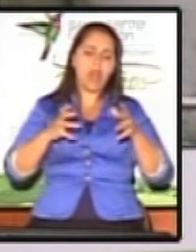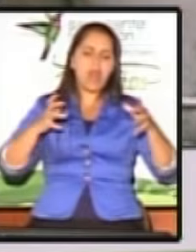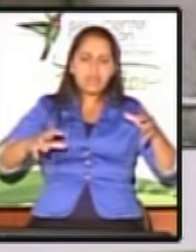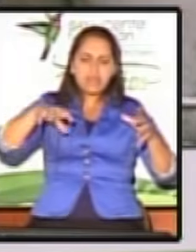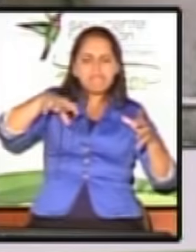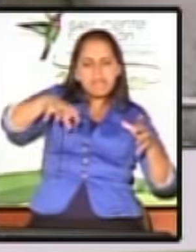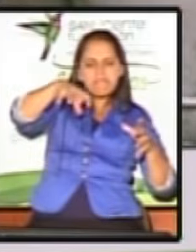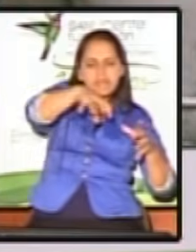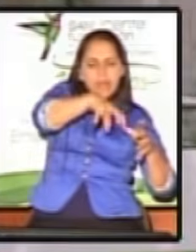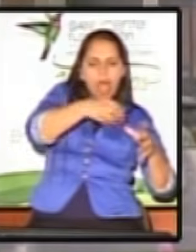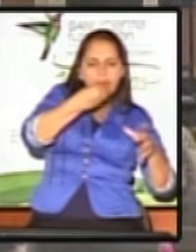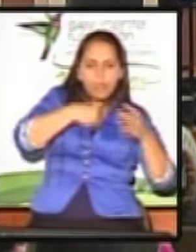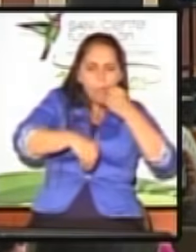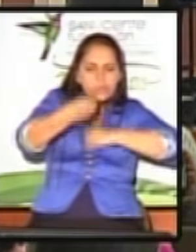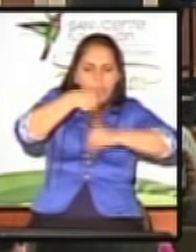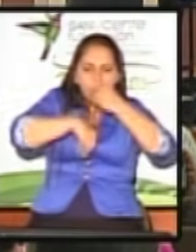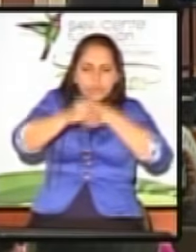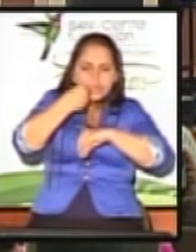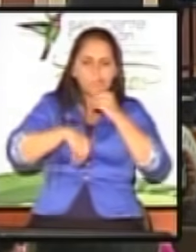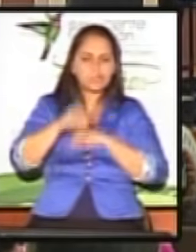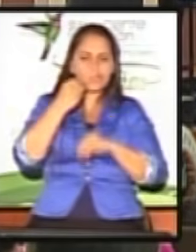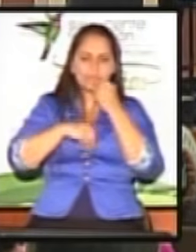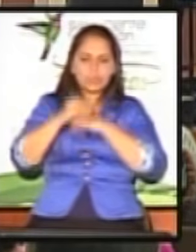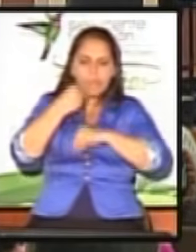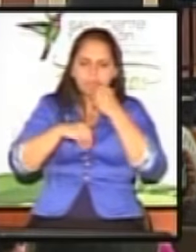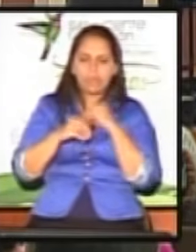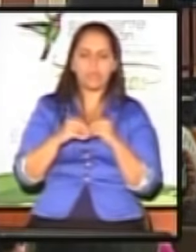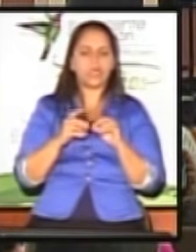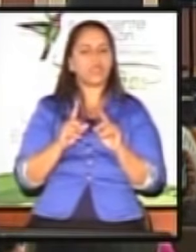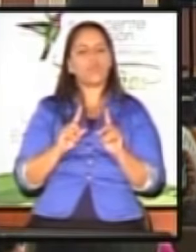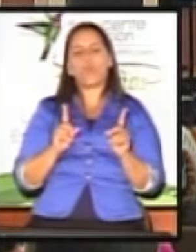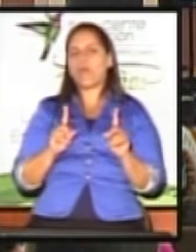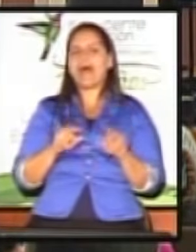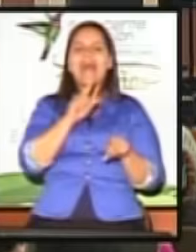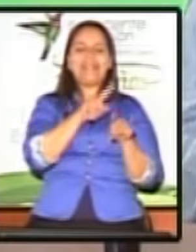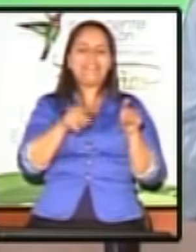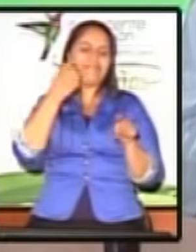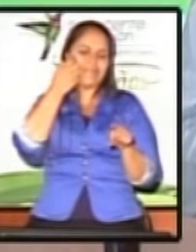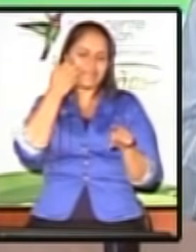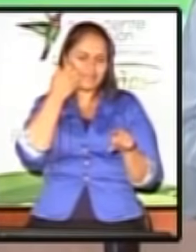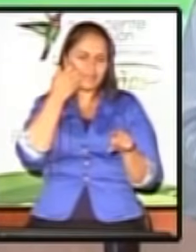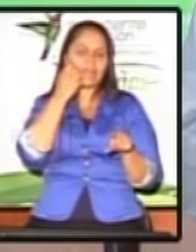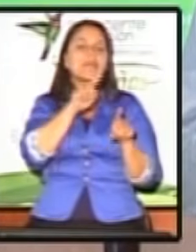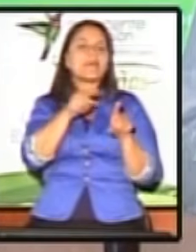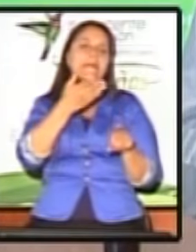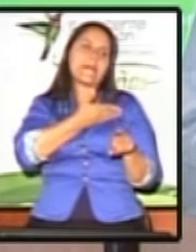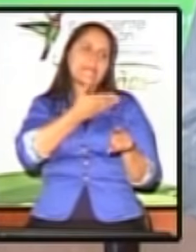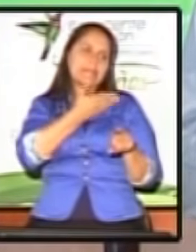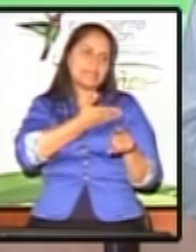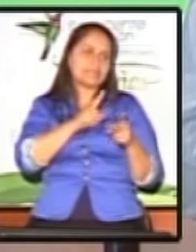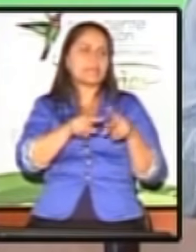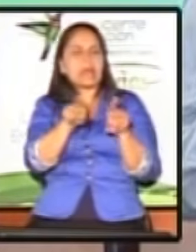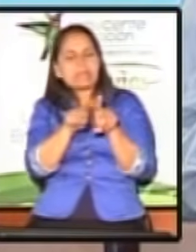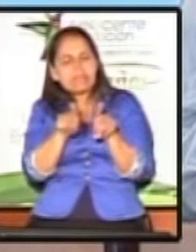Entonces, cuando tenemos a un familiar enfermo, lo primero que quieren, sobre todo las mamás,